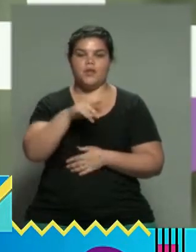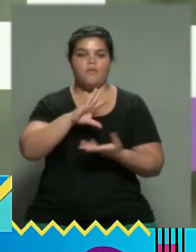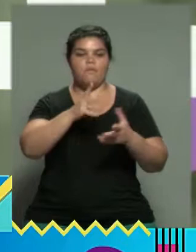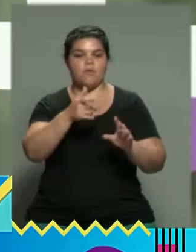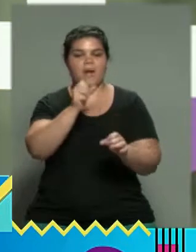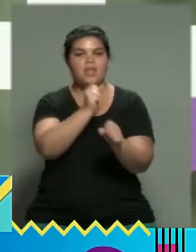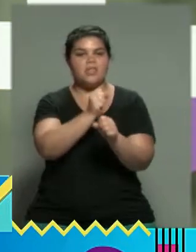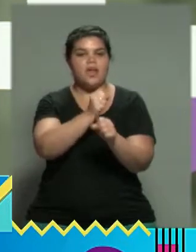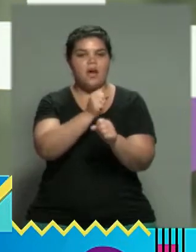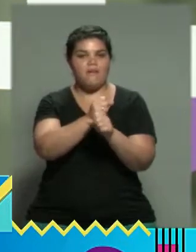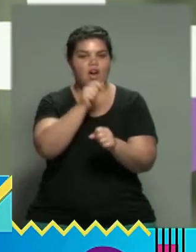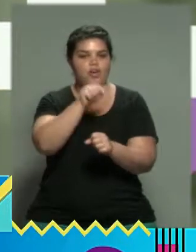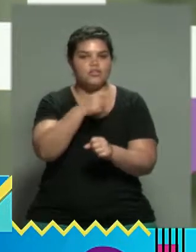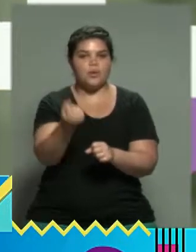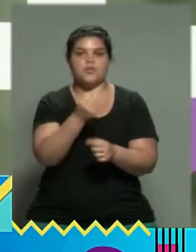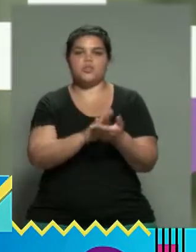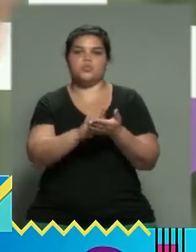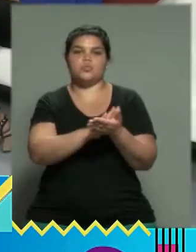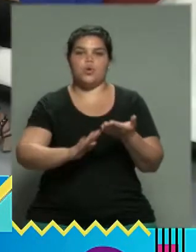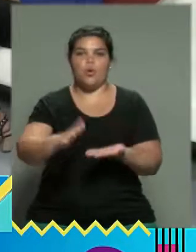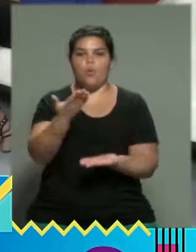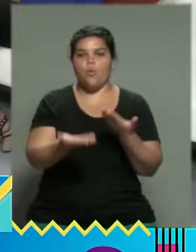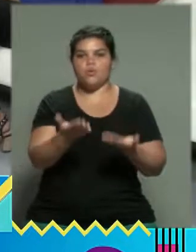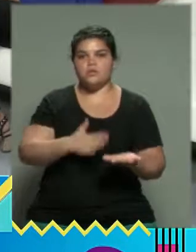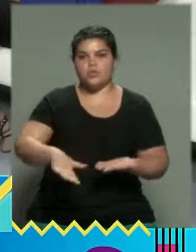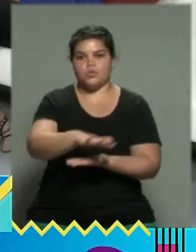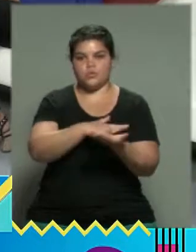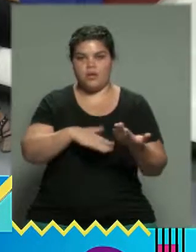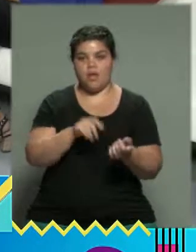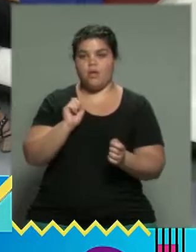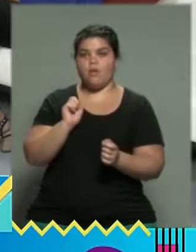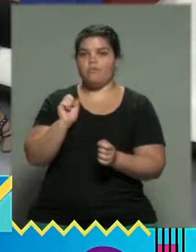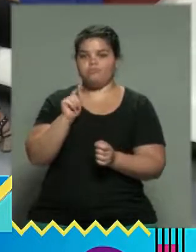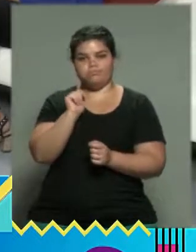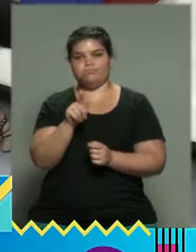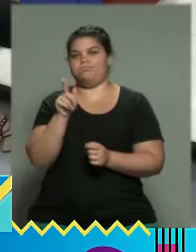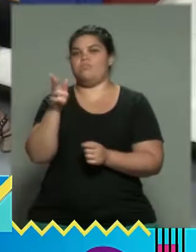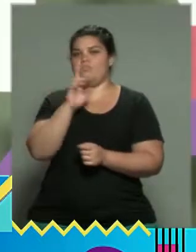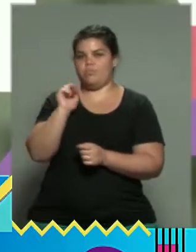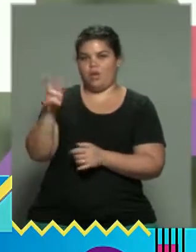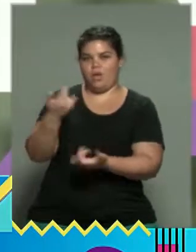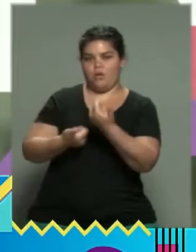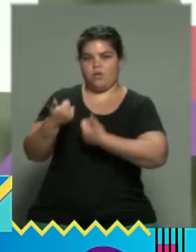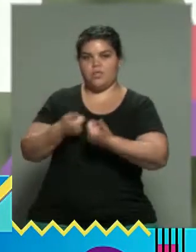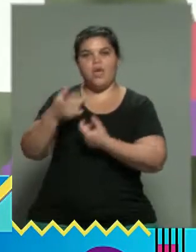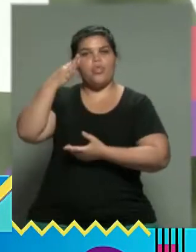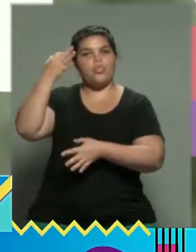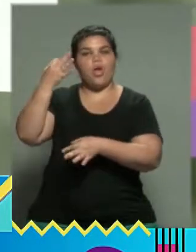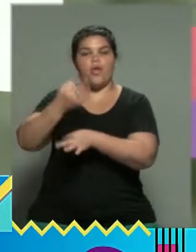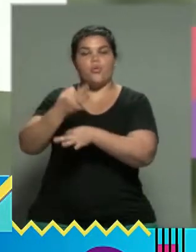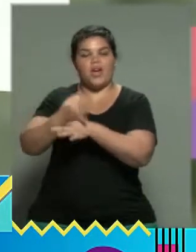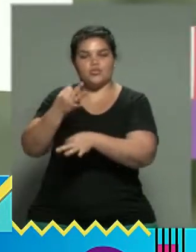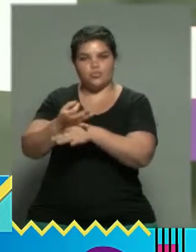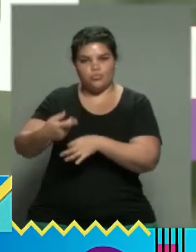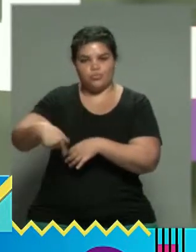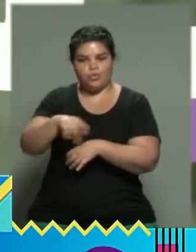esa justicia social, como para resumir un poquito. Y Beatriz, nos hablabas de la educación. Y a partir de ahí nos quedamos hablando un poco en el corte